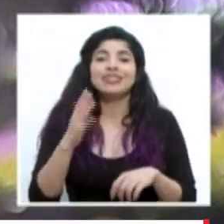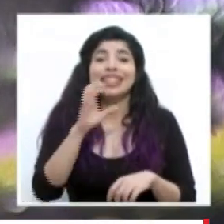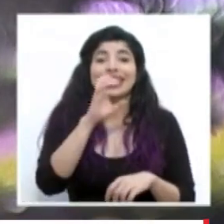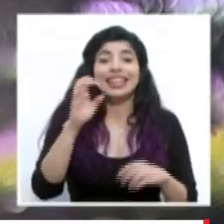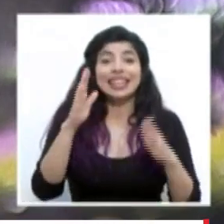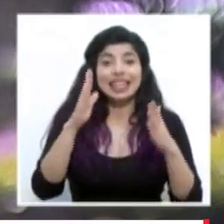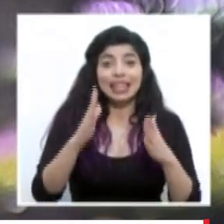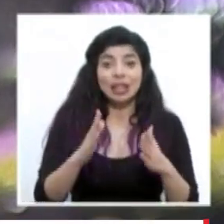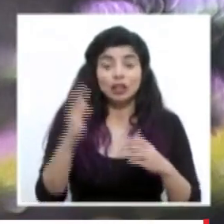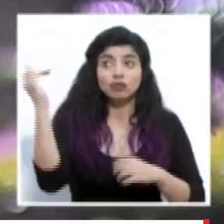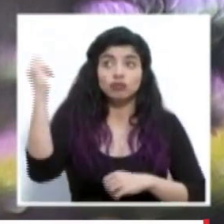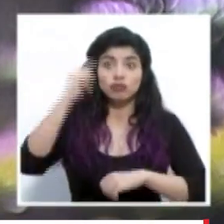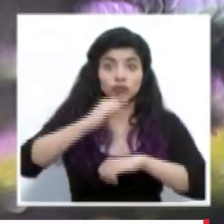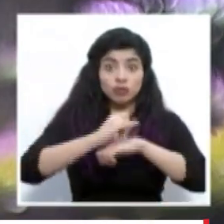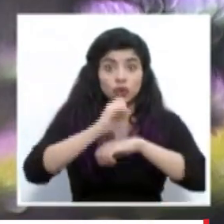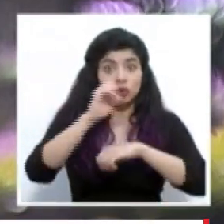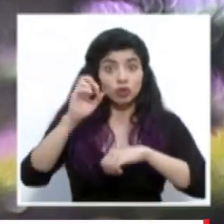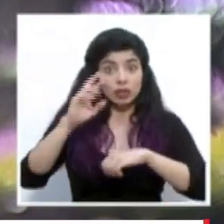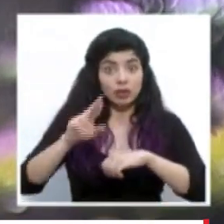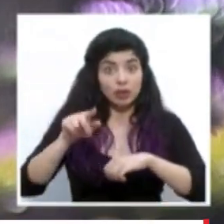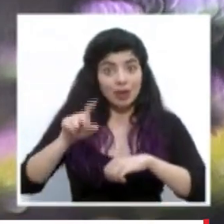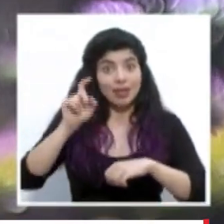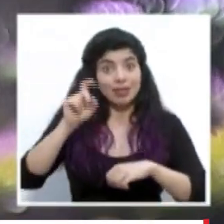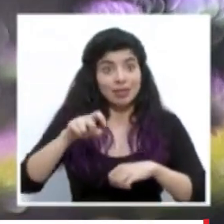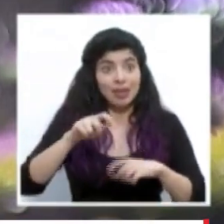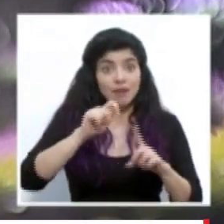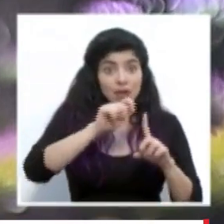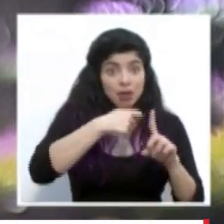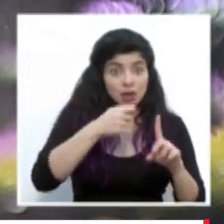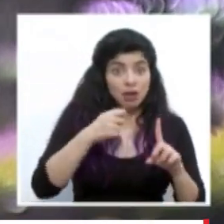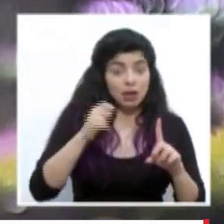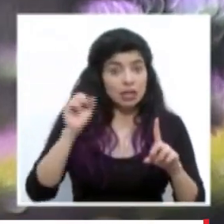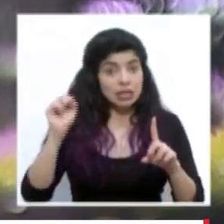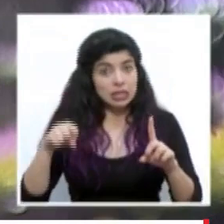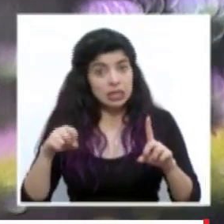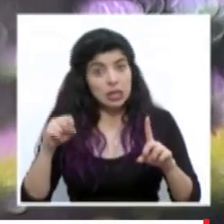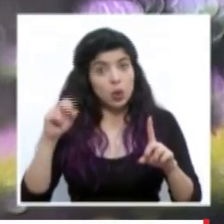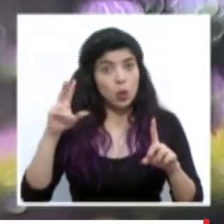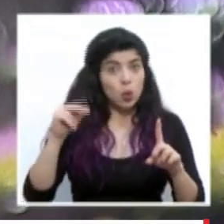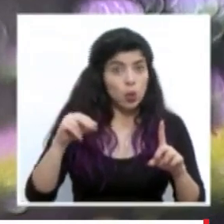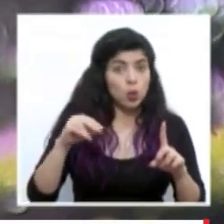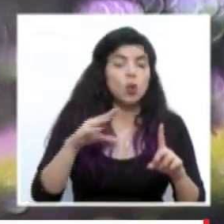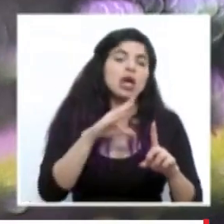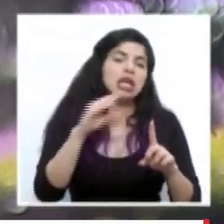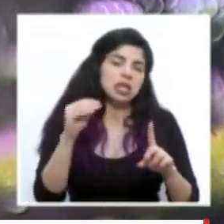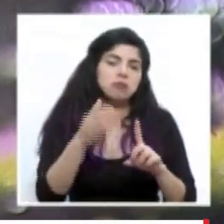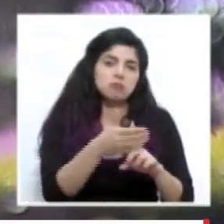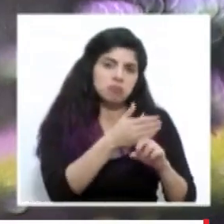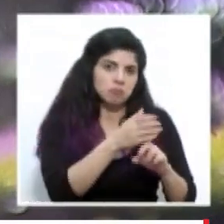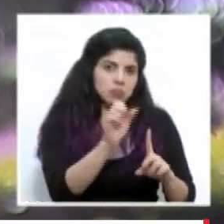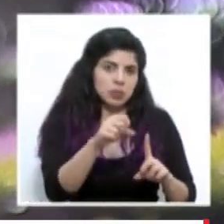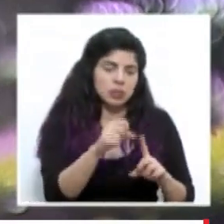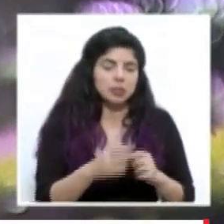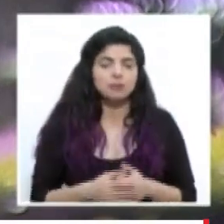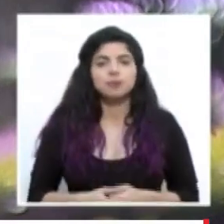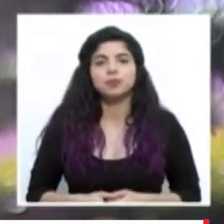ticos que entren a Costa Rica tendrían que hacer prueba o no, y si, bueno, tendrían que cumplir la cuarentena.